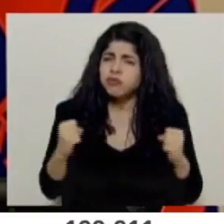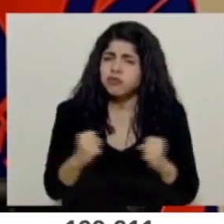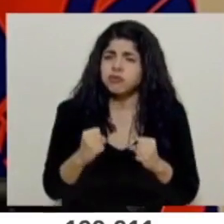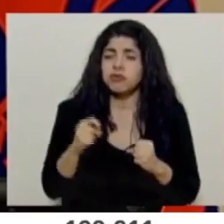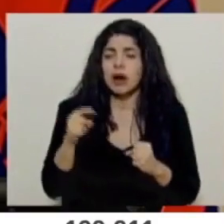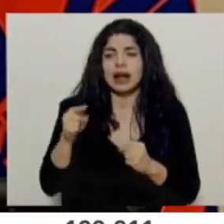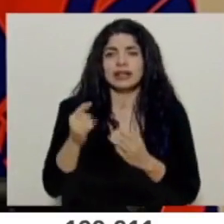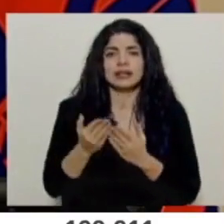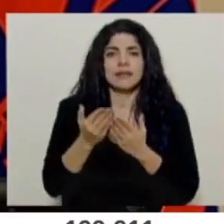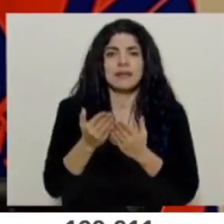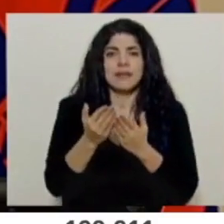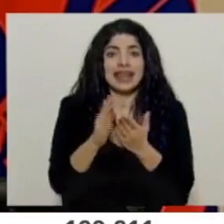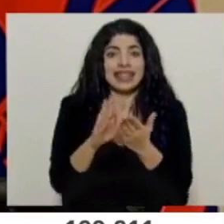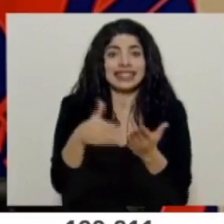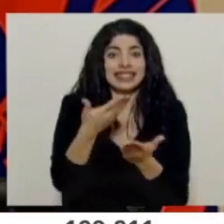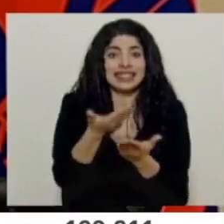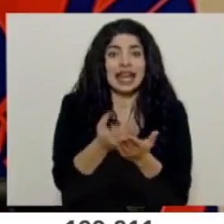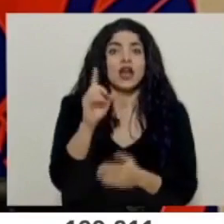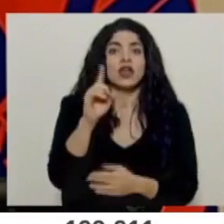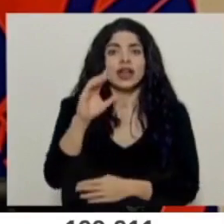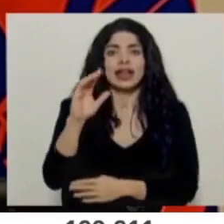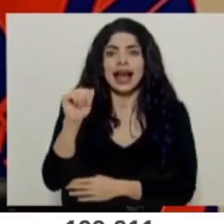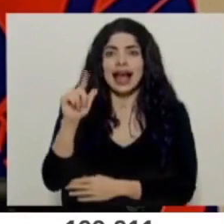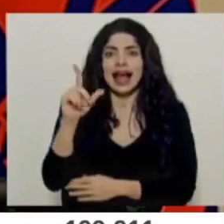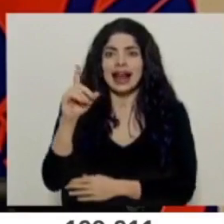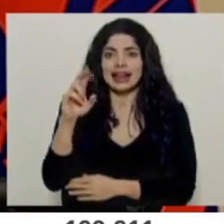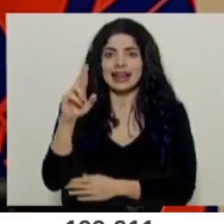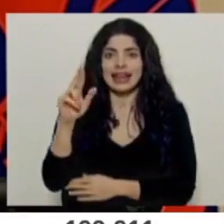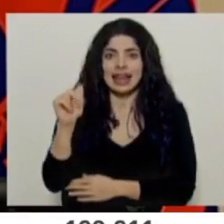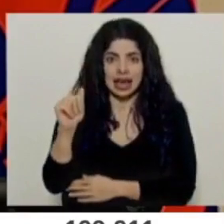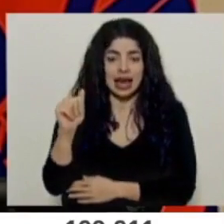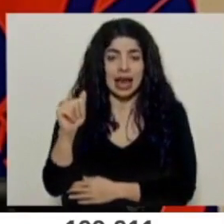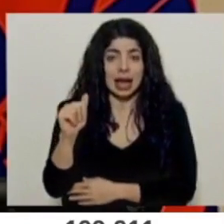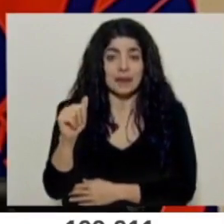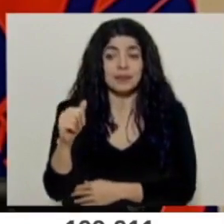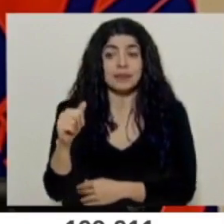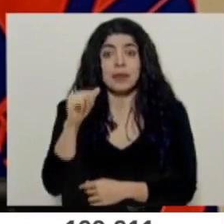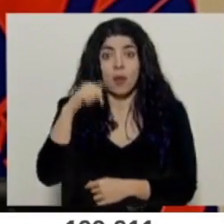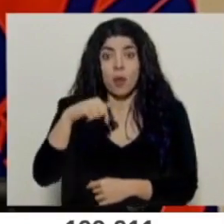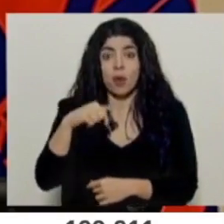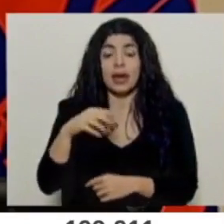ya mencioné, llegarán al puerto de Caldera y mañana inicia su proceso